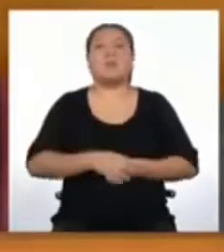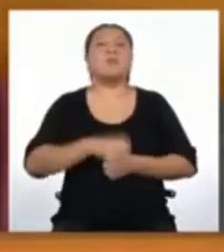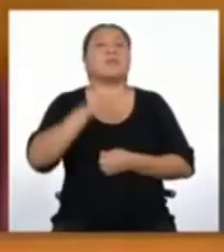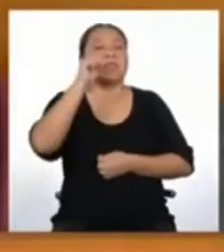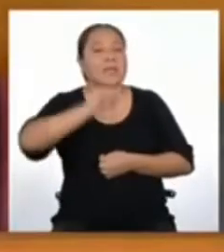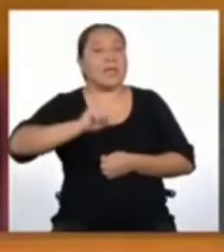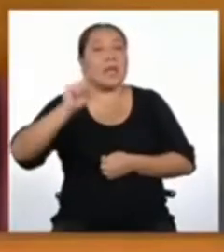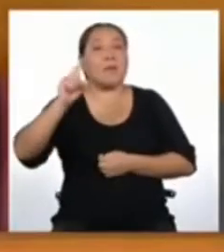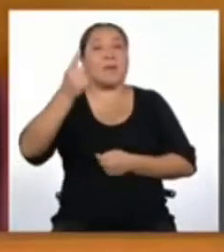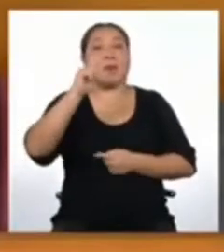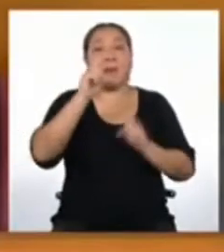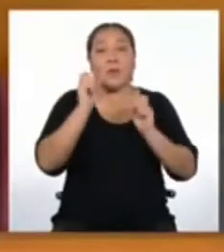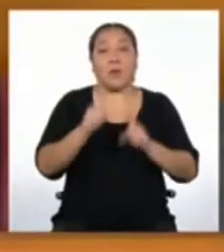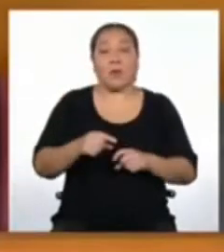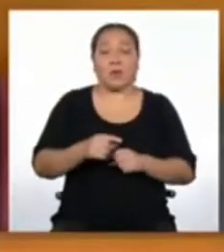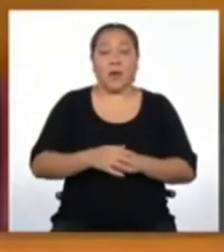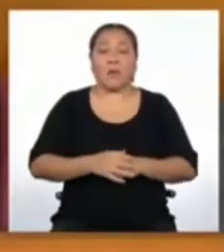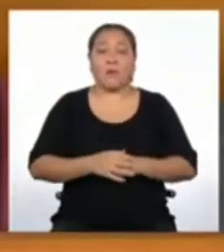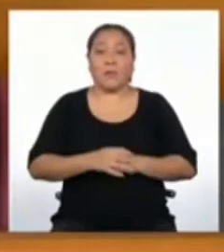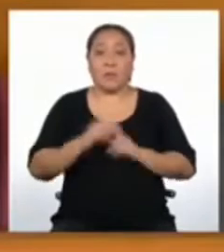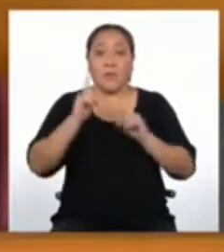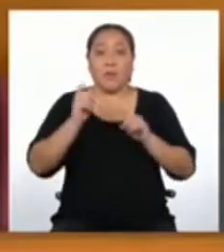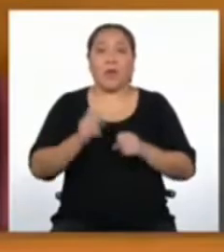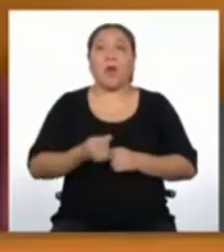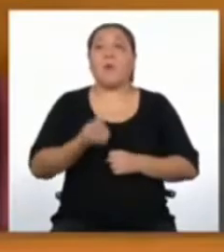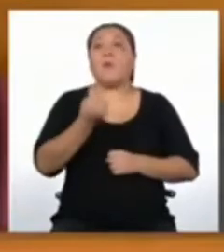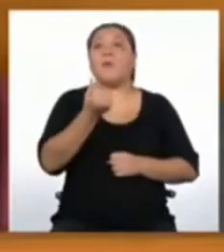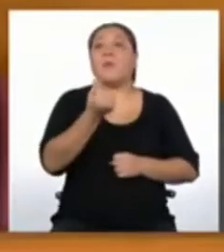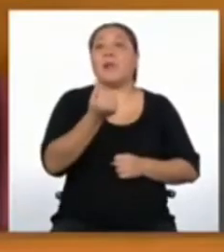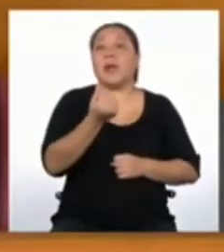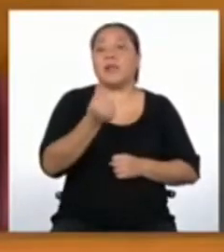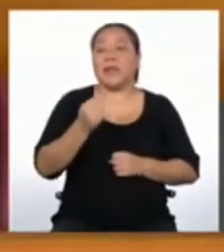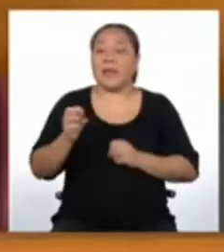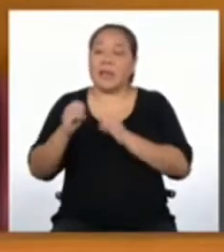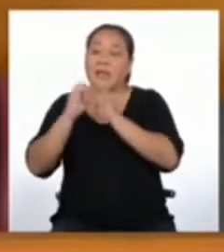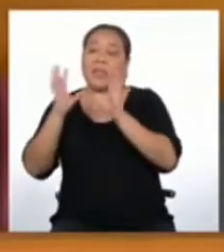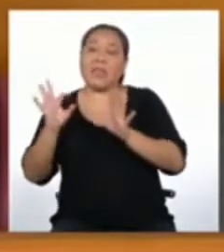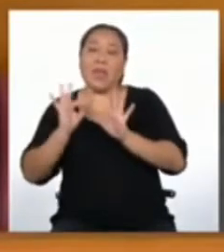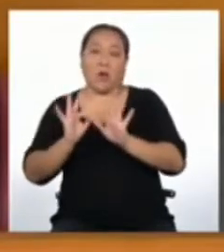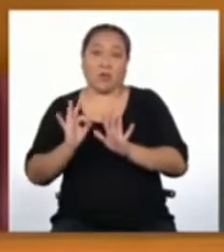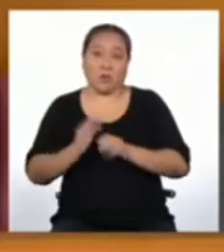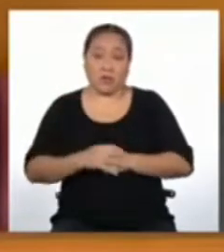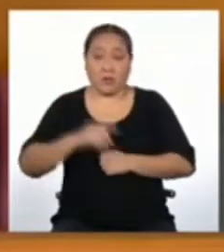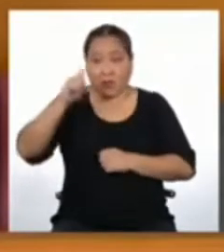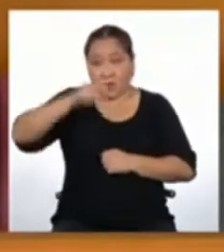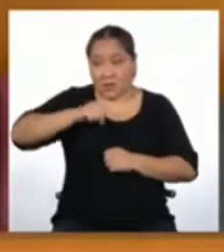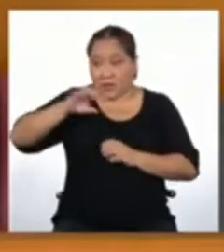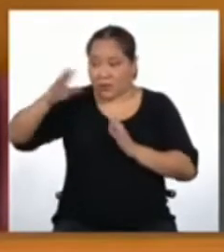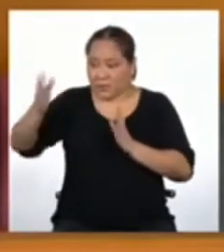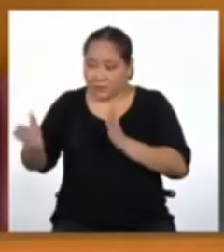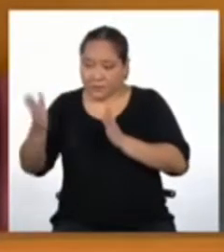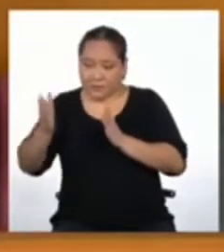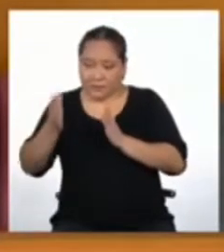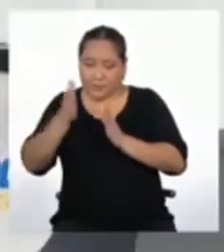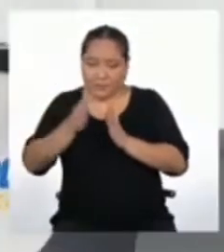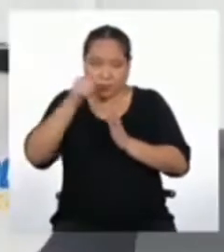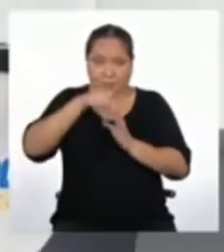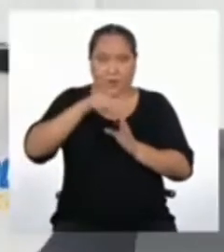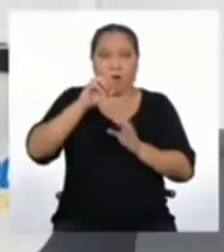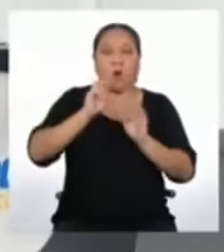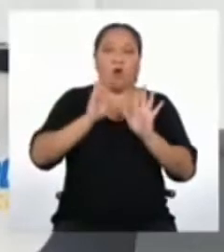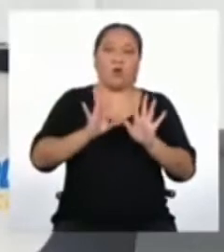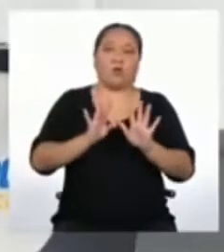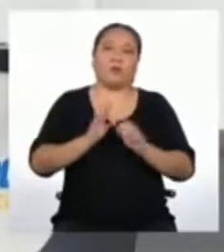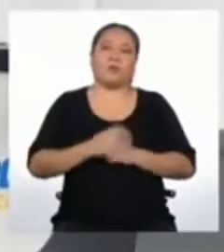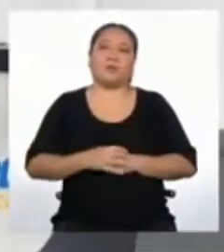nuestra primera pregunta nos piden el dinero producido por la venta en el día 8. Será necesario llegar a ese valor.